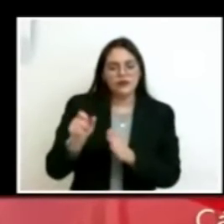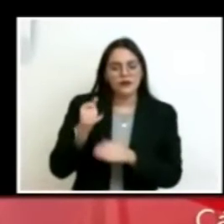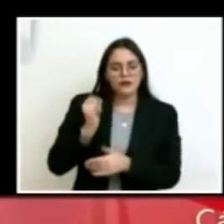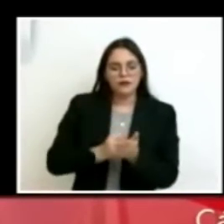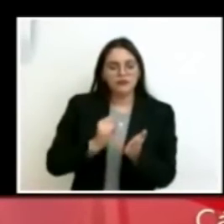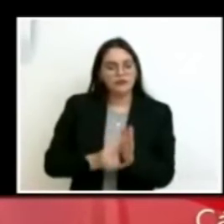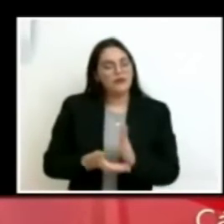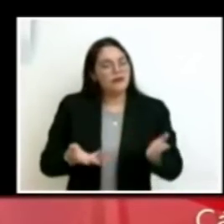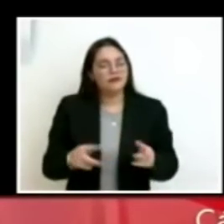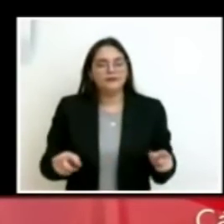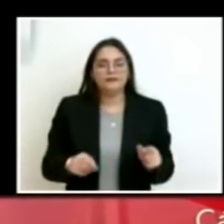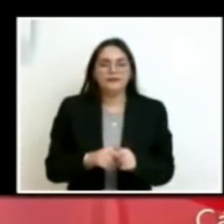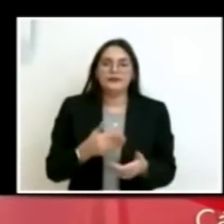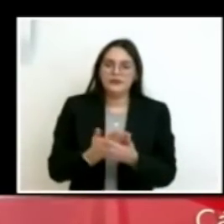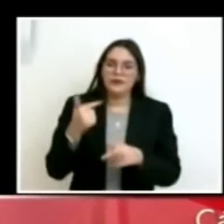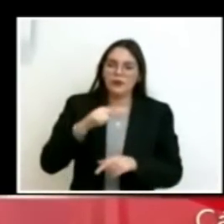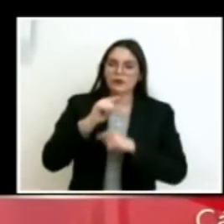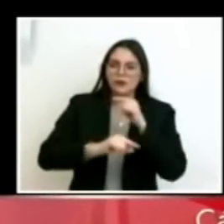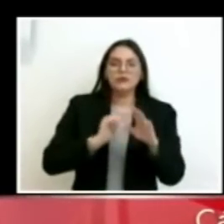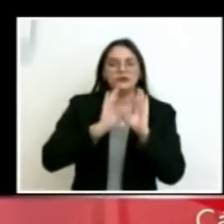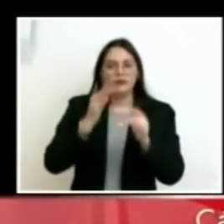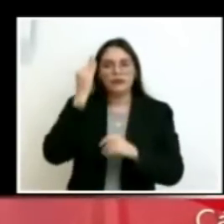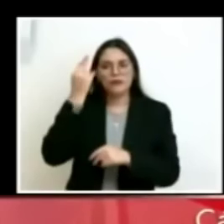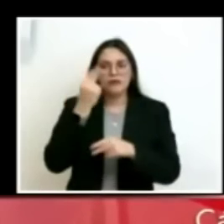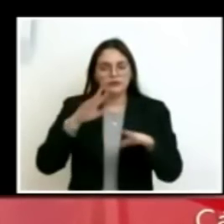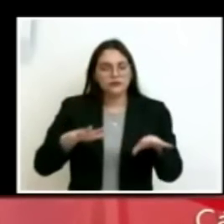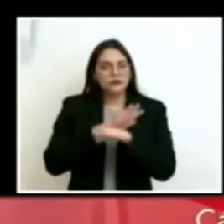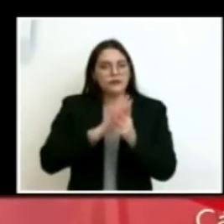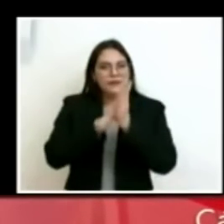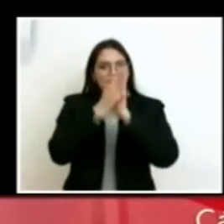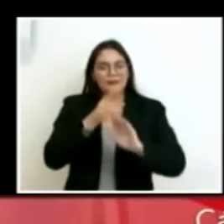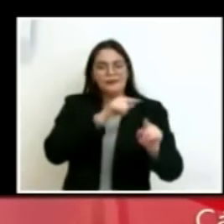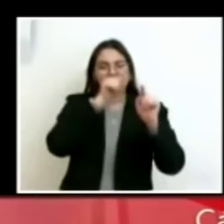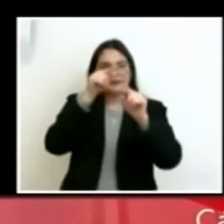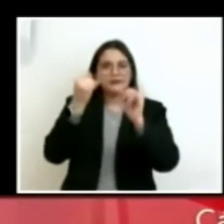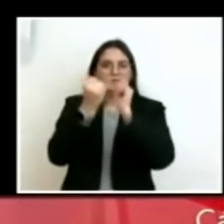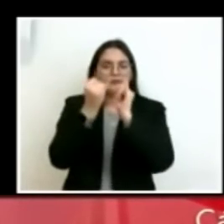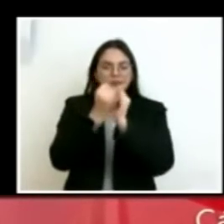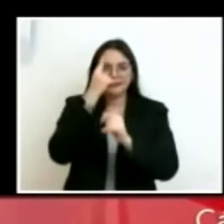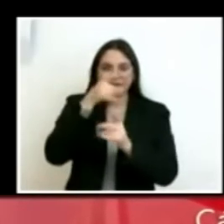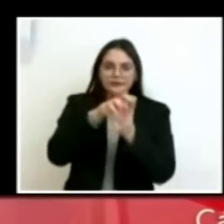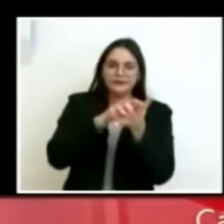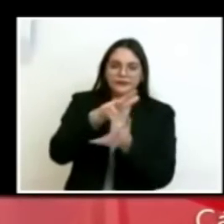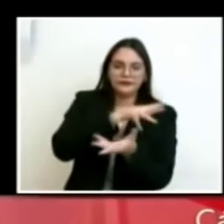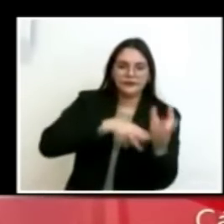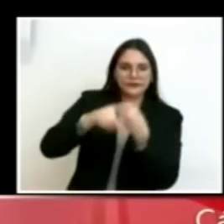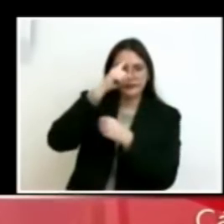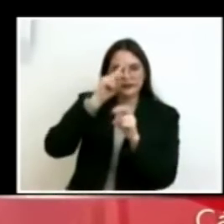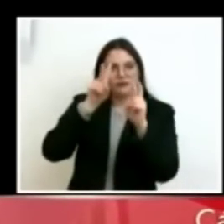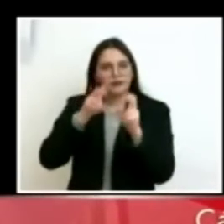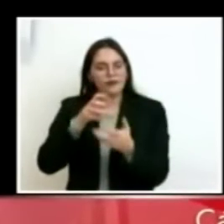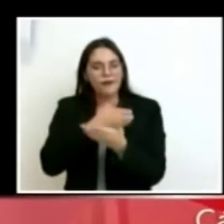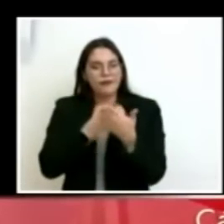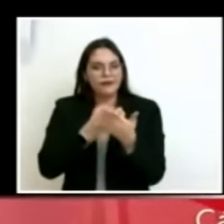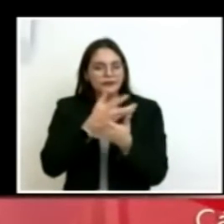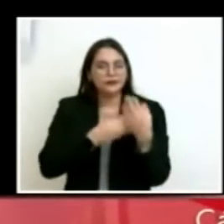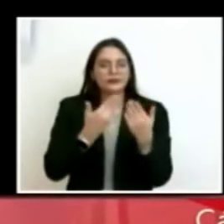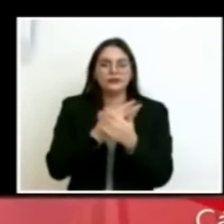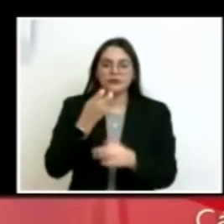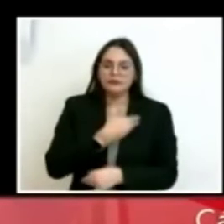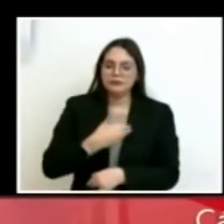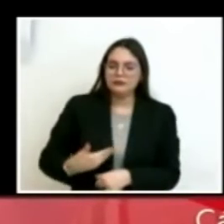ya, estamos llegando. La transformación ha llegado al Ejecutivo con la austeridad republicana, con un presidente